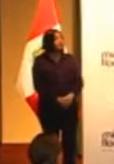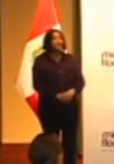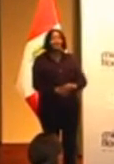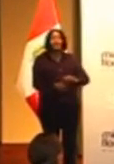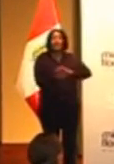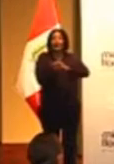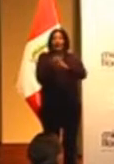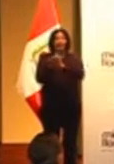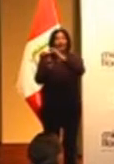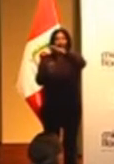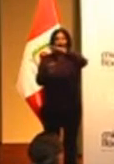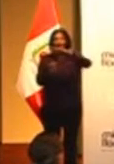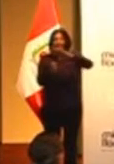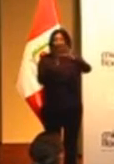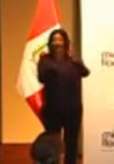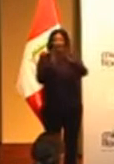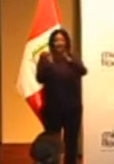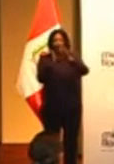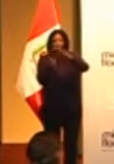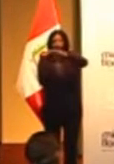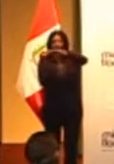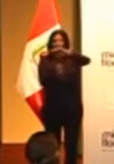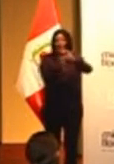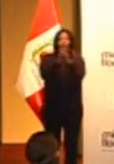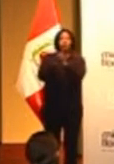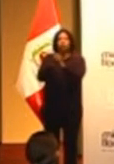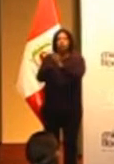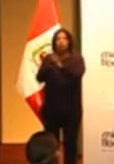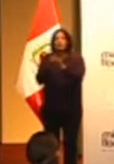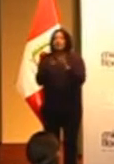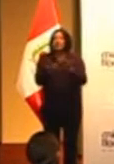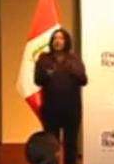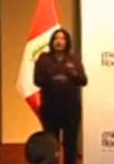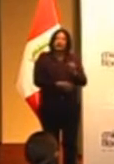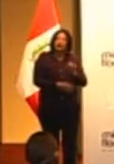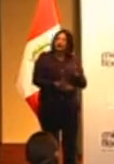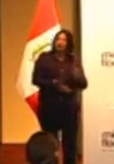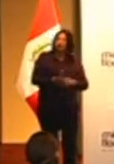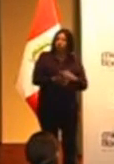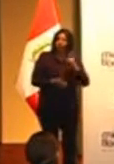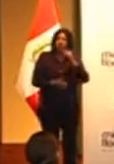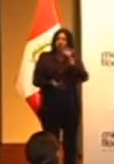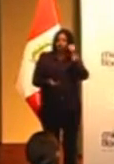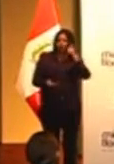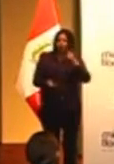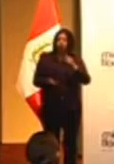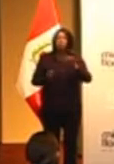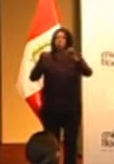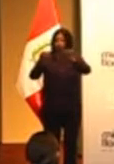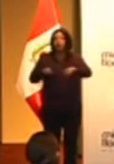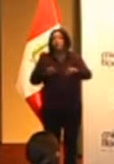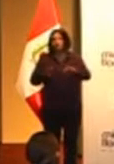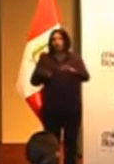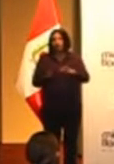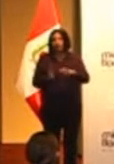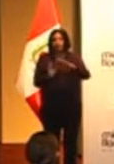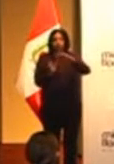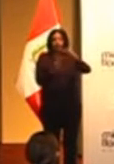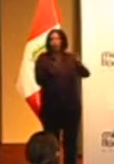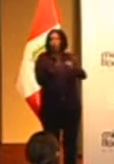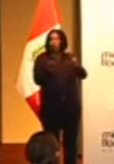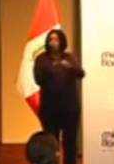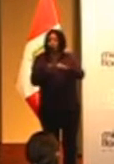cambio climático es algo que a veces no nos damos cuenta, es una megatendencia que está sucediendo. Así como hay